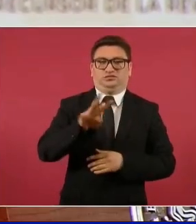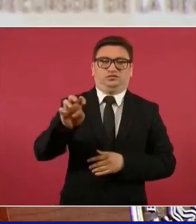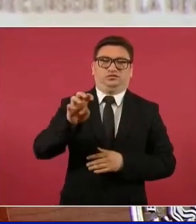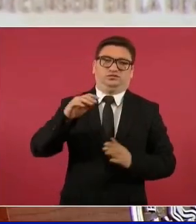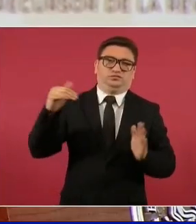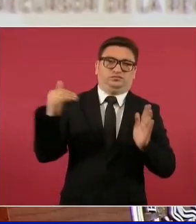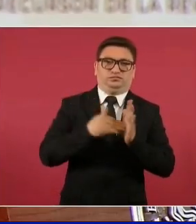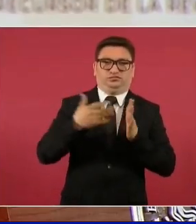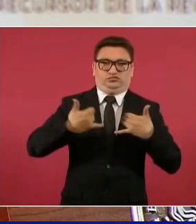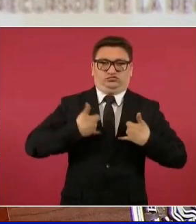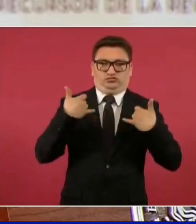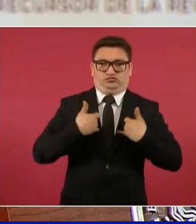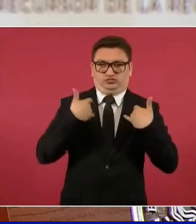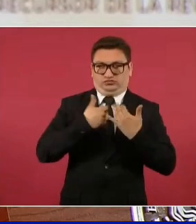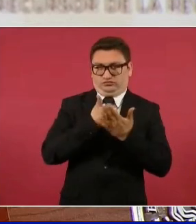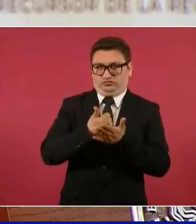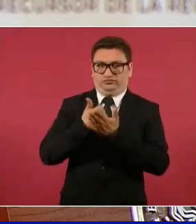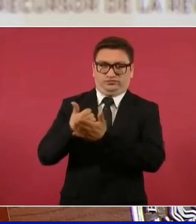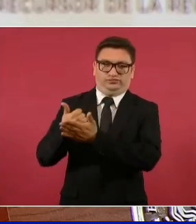2.400.000 jóvenes